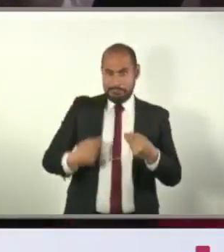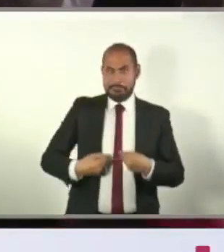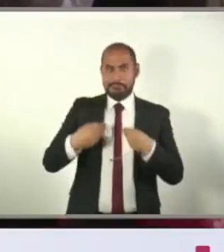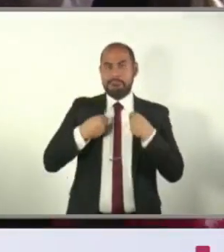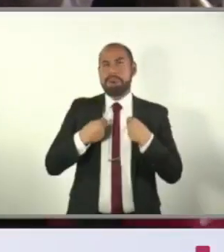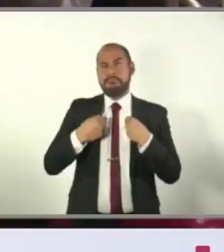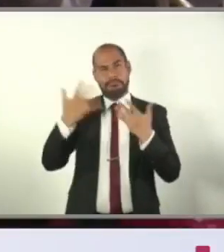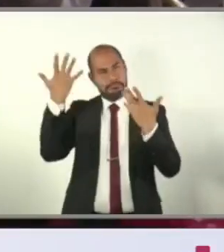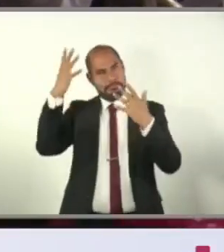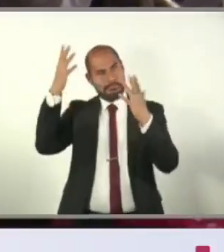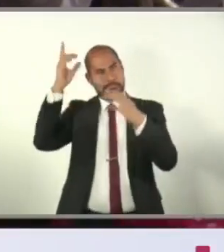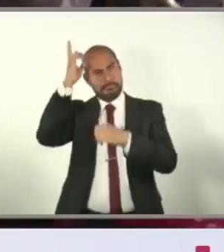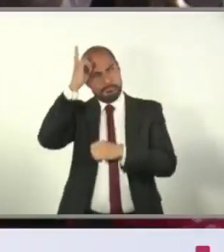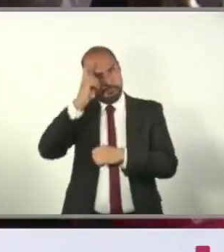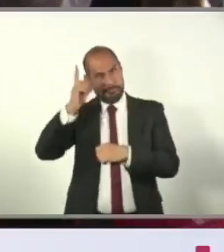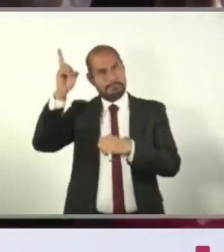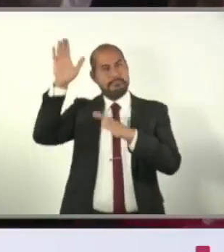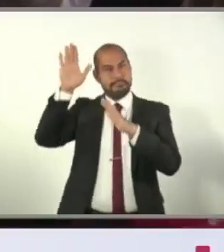nuestro Dios.